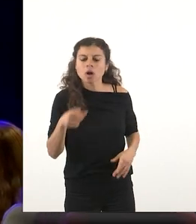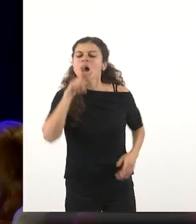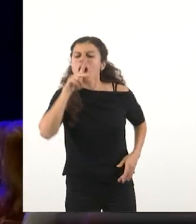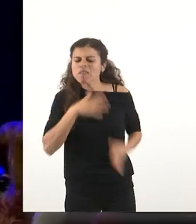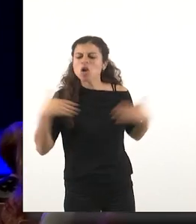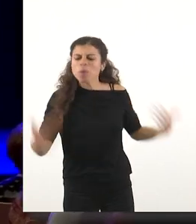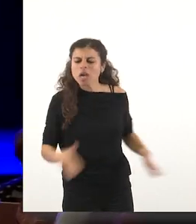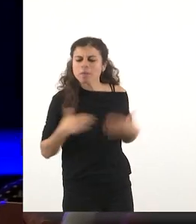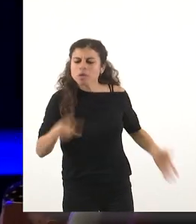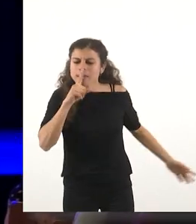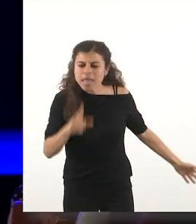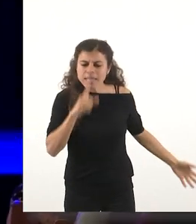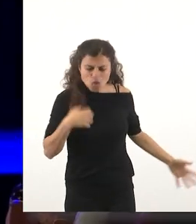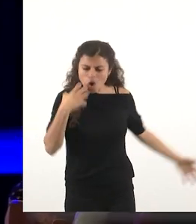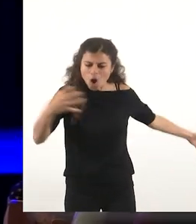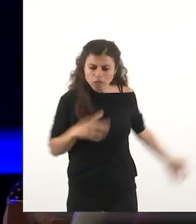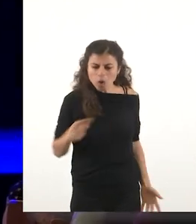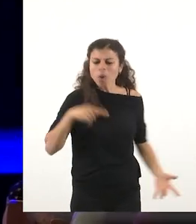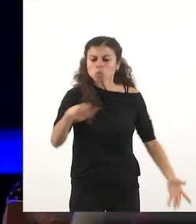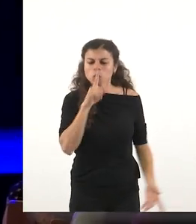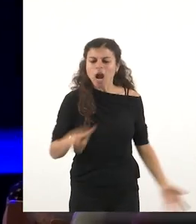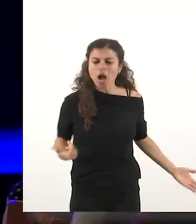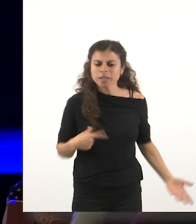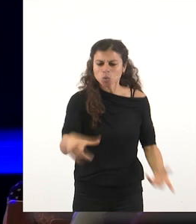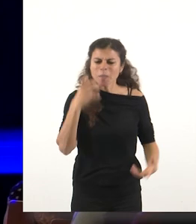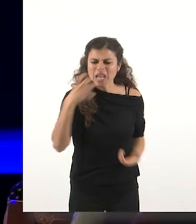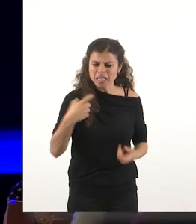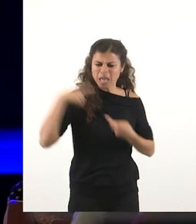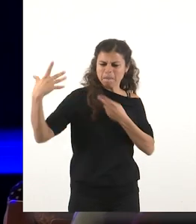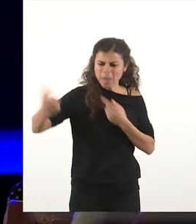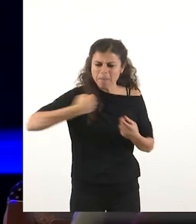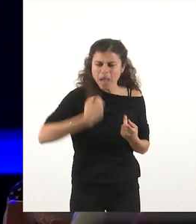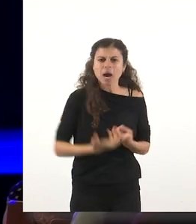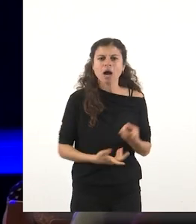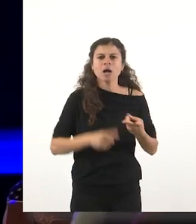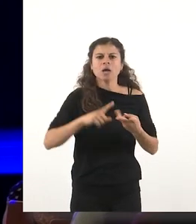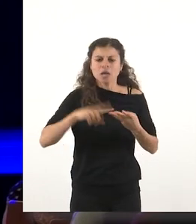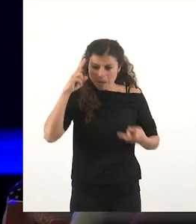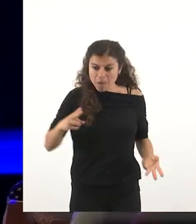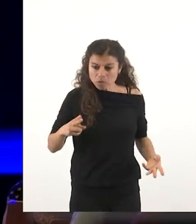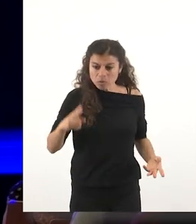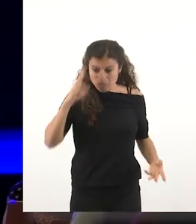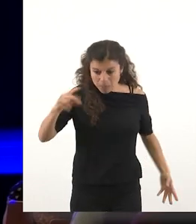Hablas como quieres. No te grito, pero si no te callas, hablas como quieres. Me grita, me pega, yo me quedo y te respeto. Pues respétame.